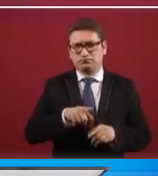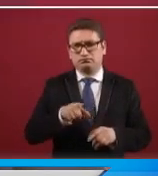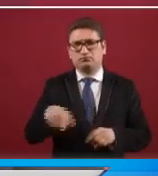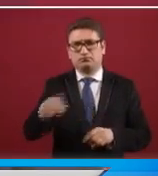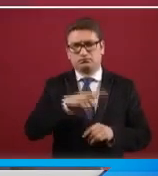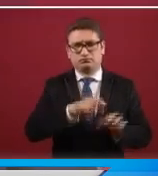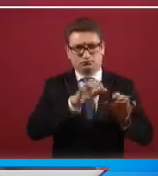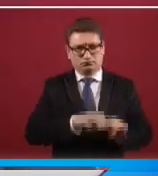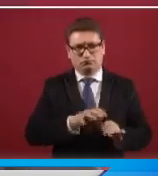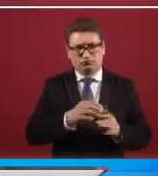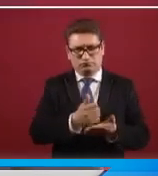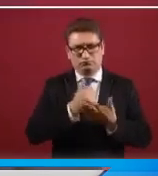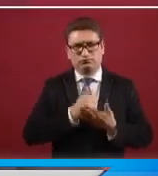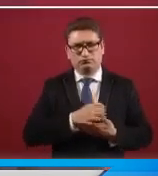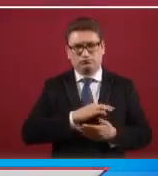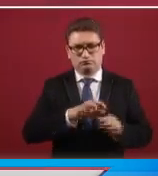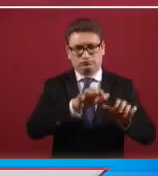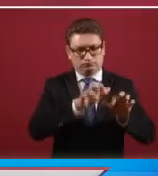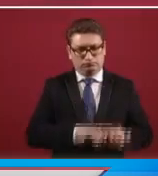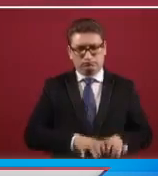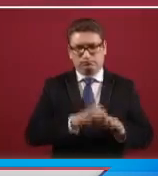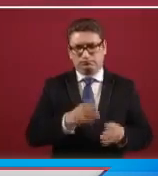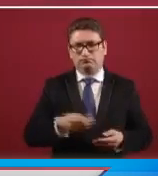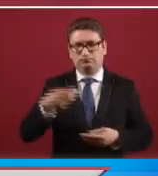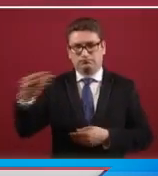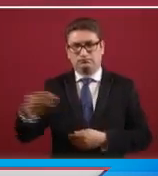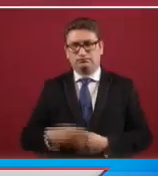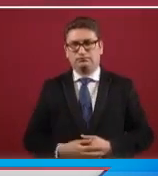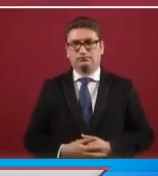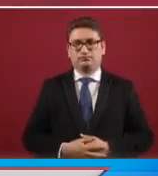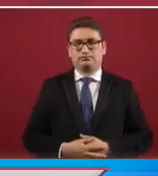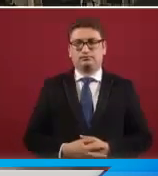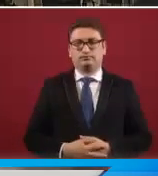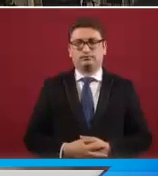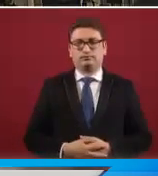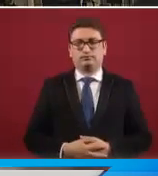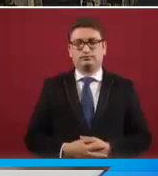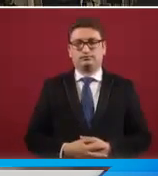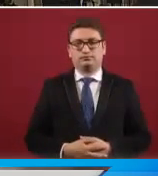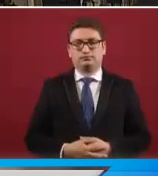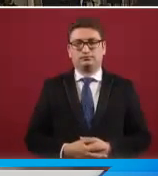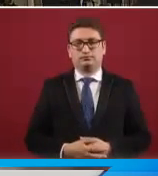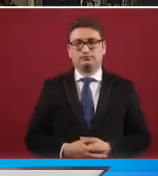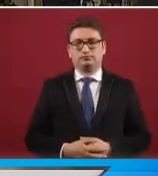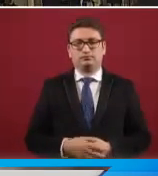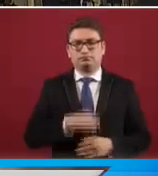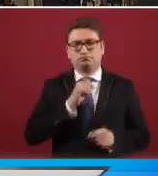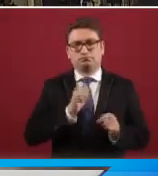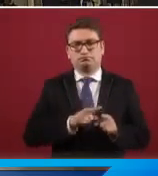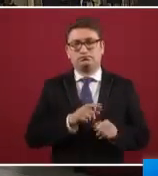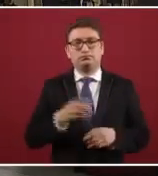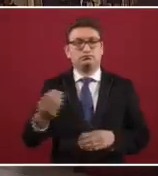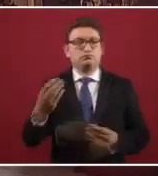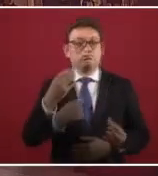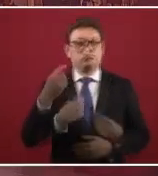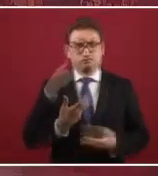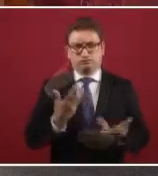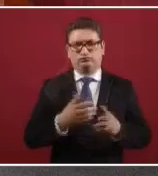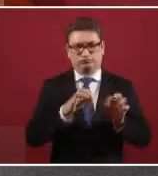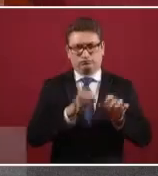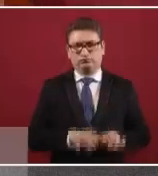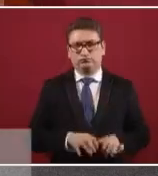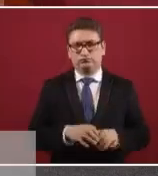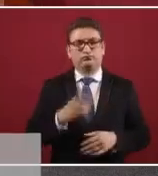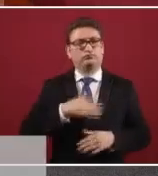que intenten interferir en asuntos internos de México. Se aplica el principio de no intervención y autodeterminación de los pueblos. Ya